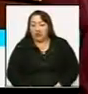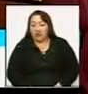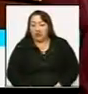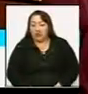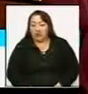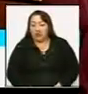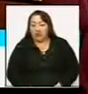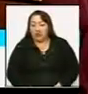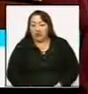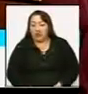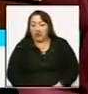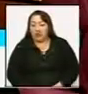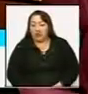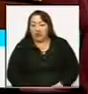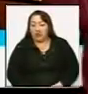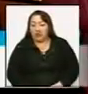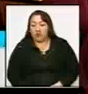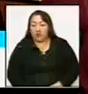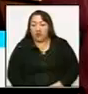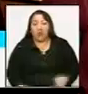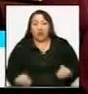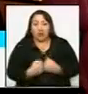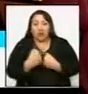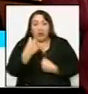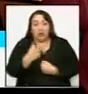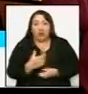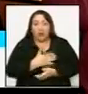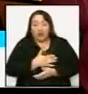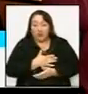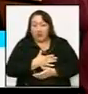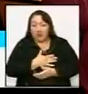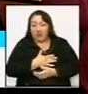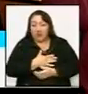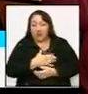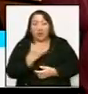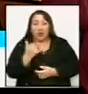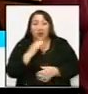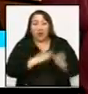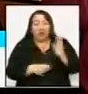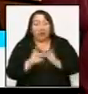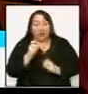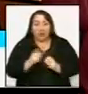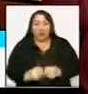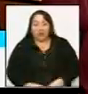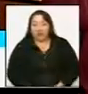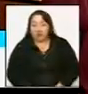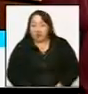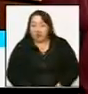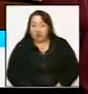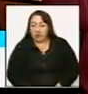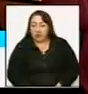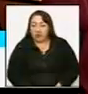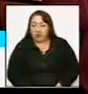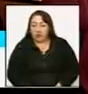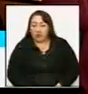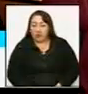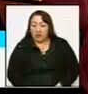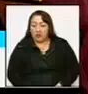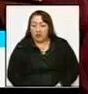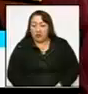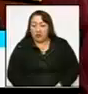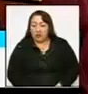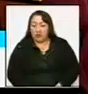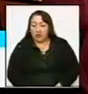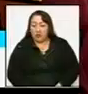terminar, congresista, entonces hay una afectación a la persona y hay una preocupación por la persona. Entonces no hay ningún problema en que tú puedas